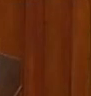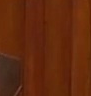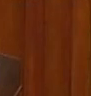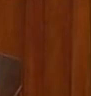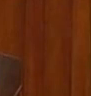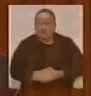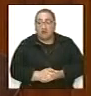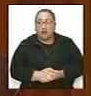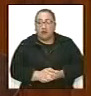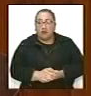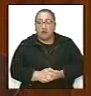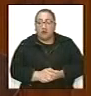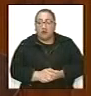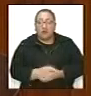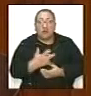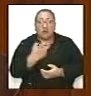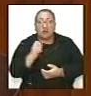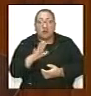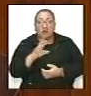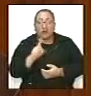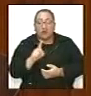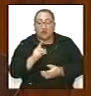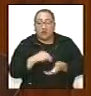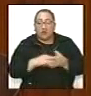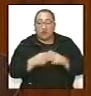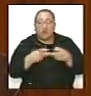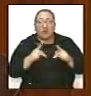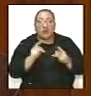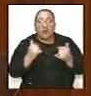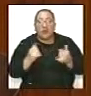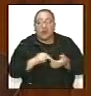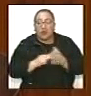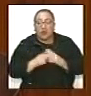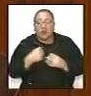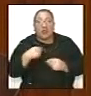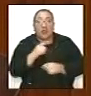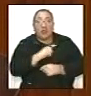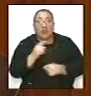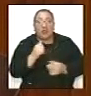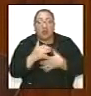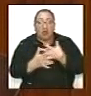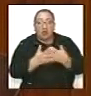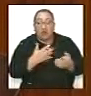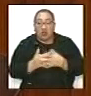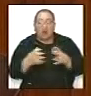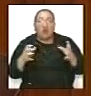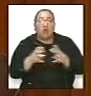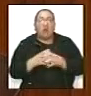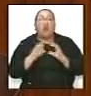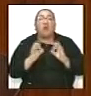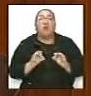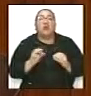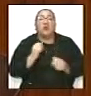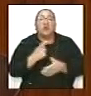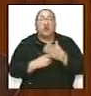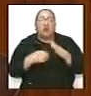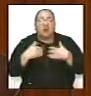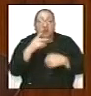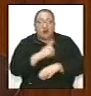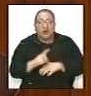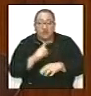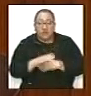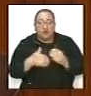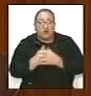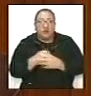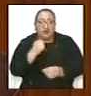son 351, permiten que ahora tengamos denuncias en mano justamente para desarrollar un